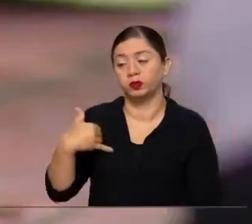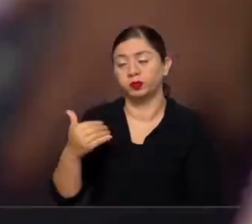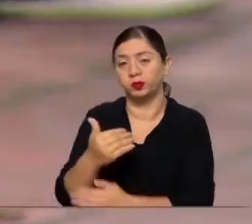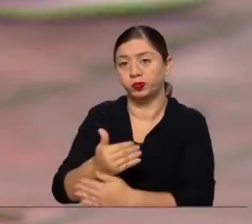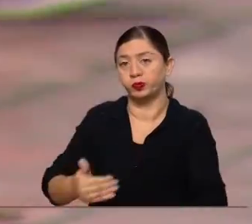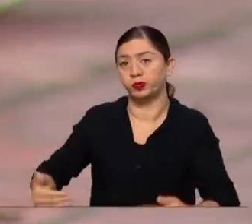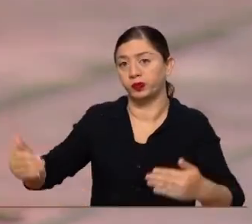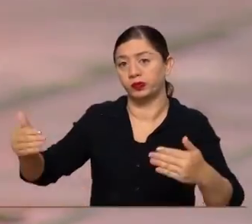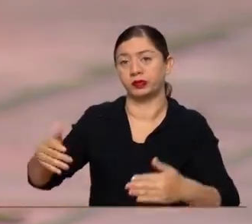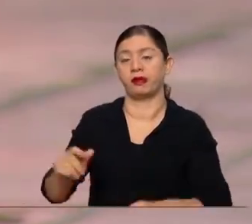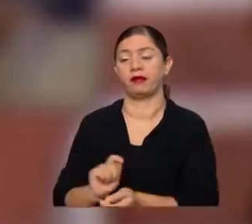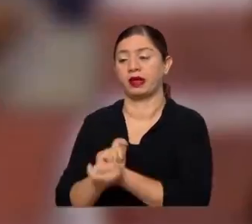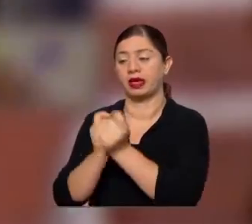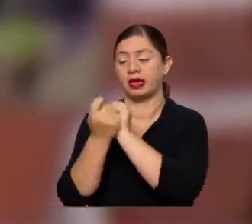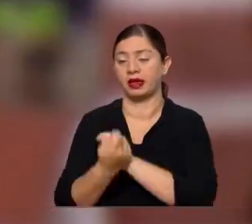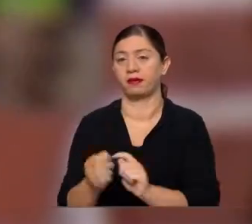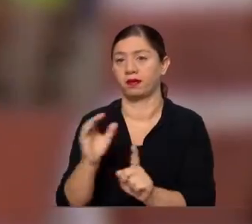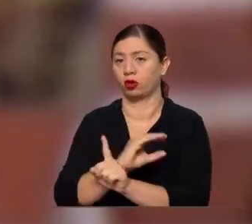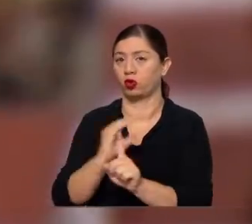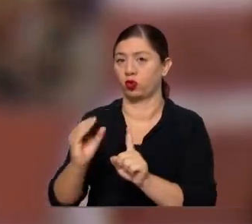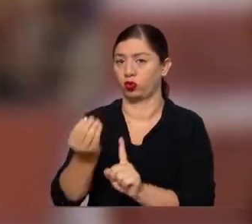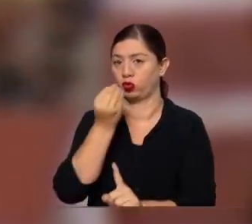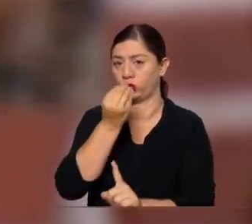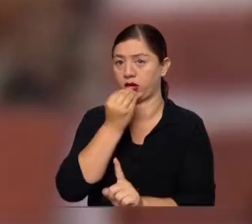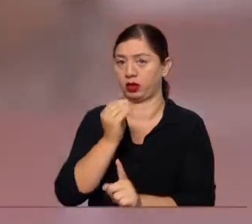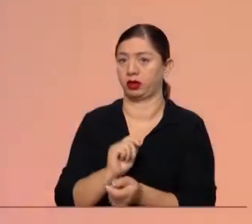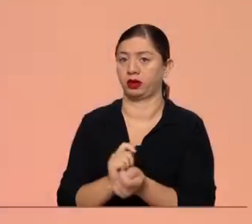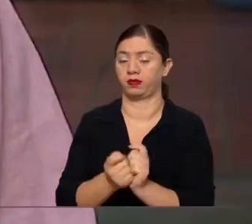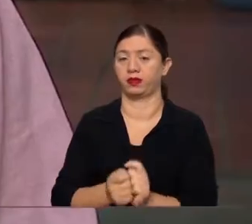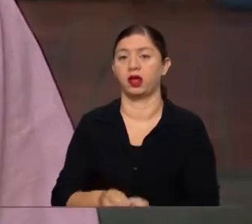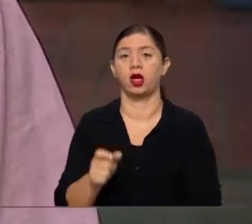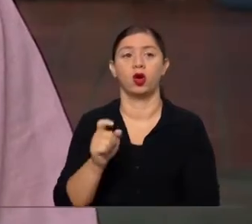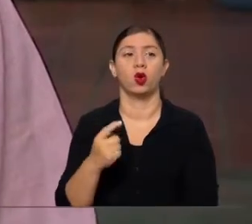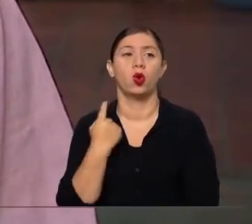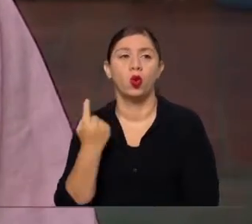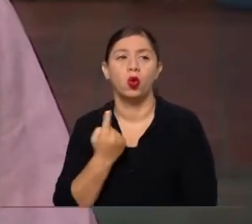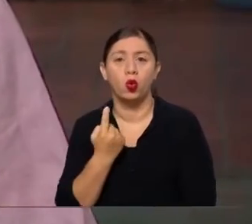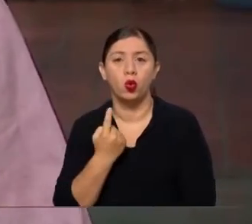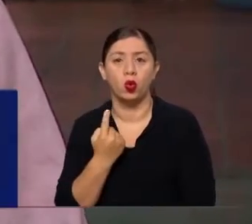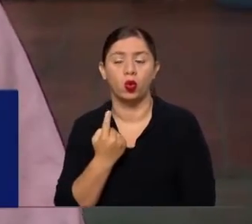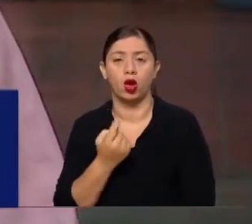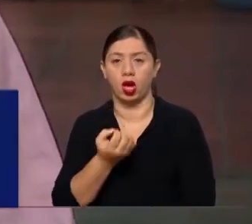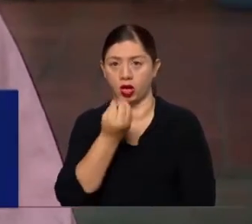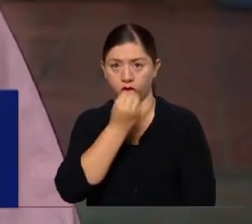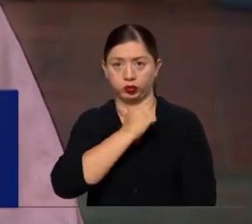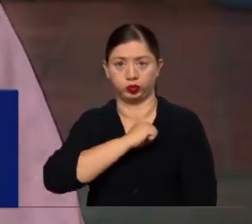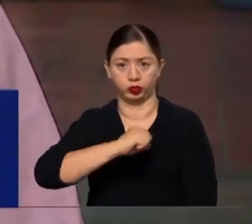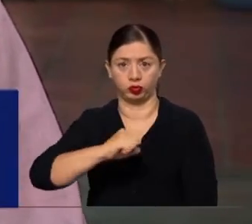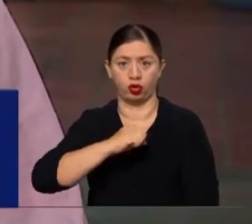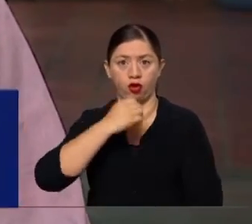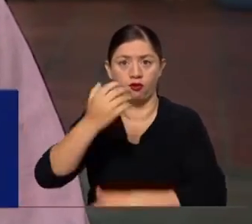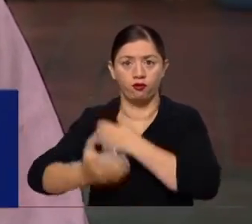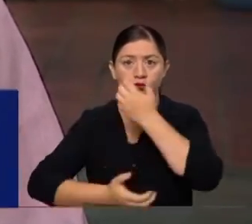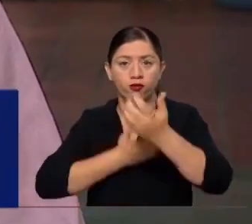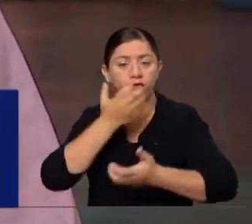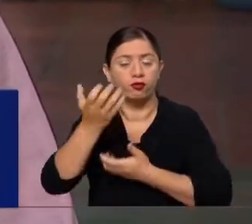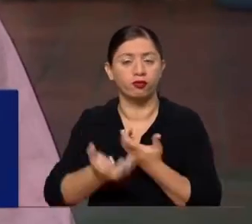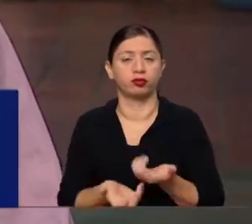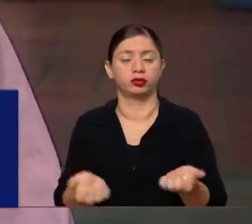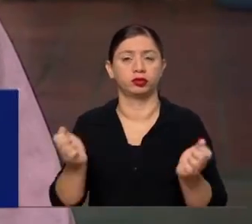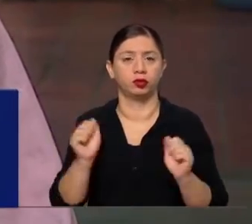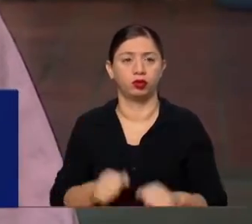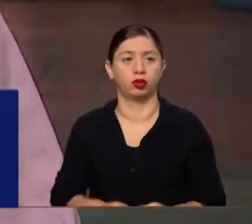debe trabajar en un cambio de cultura alimenticia. Jugos, bebidas que son nutritivas y frutas para